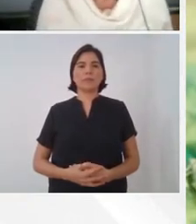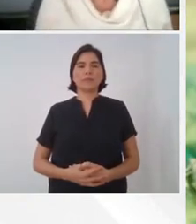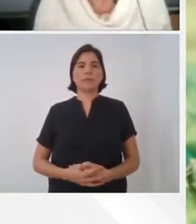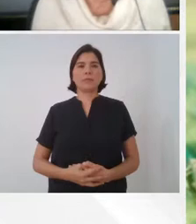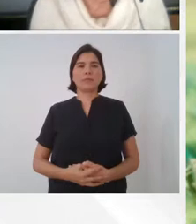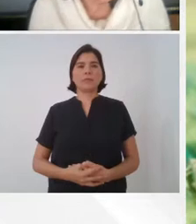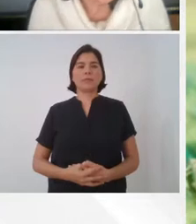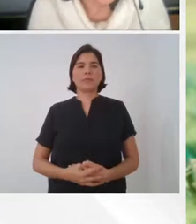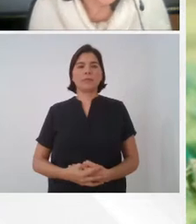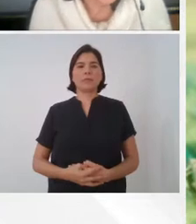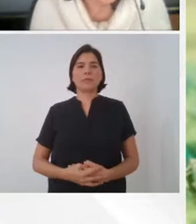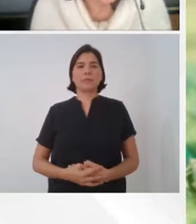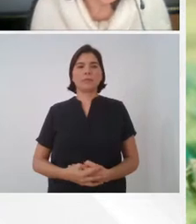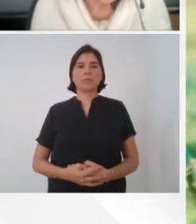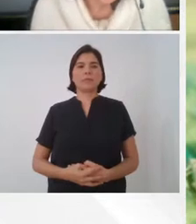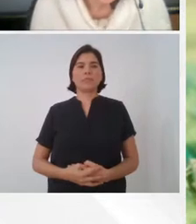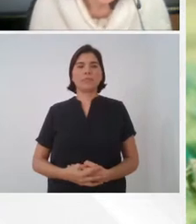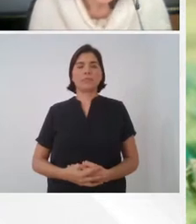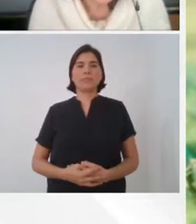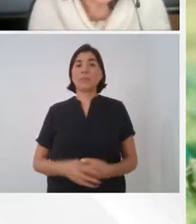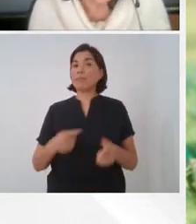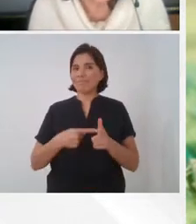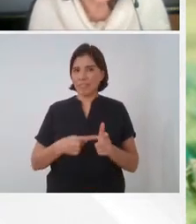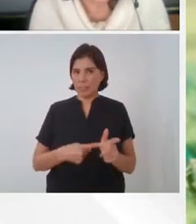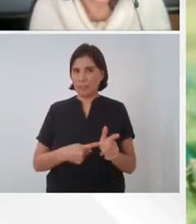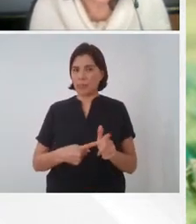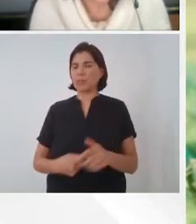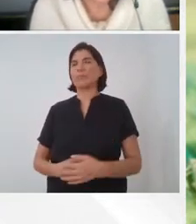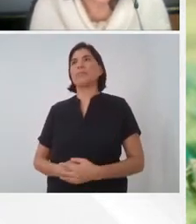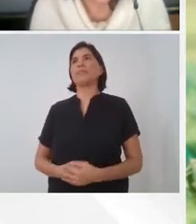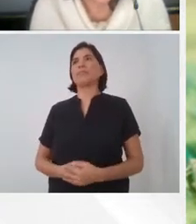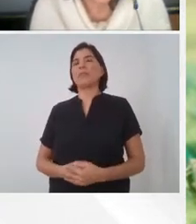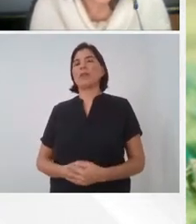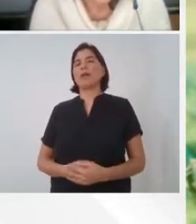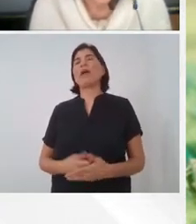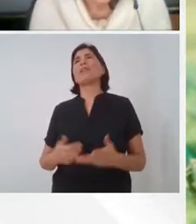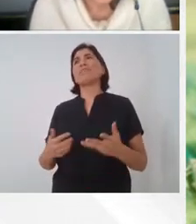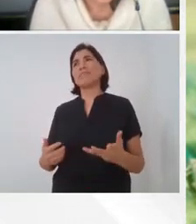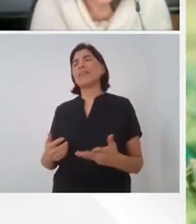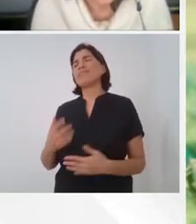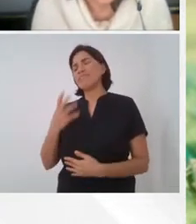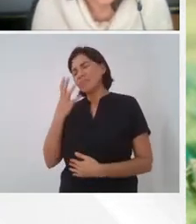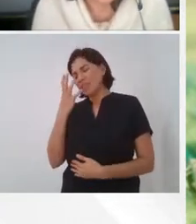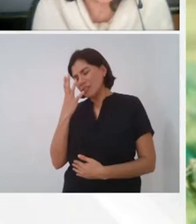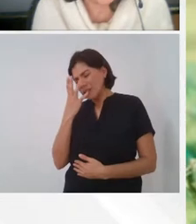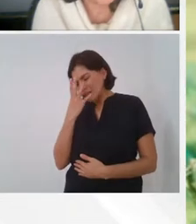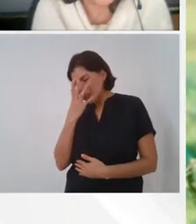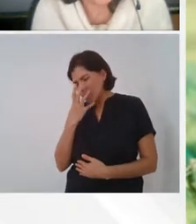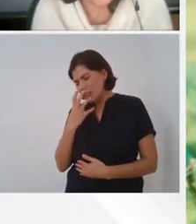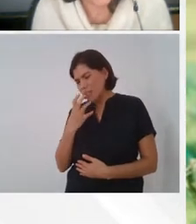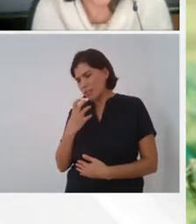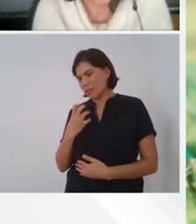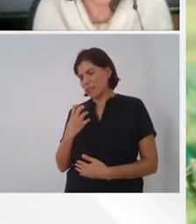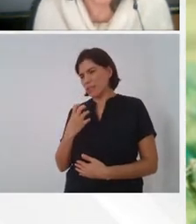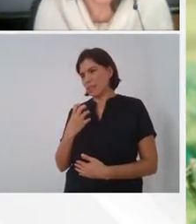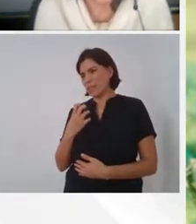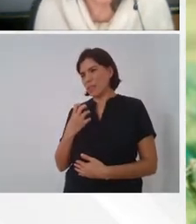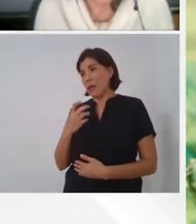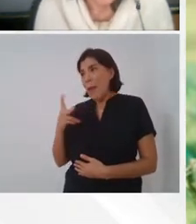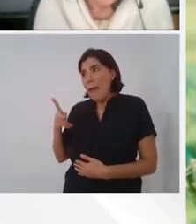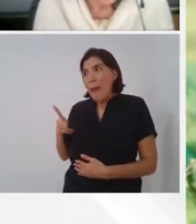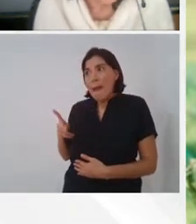Y continuamos. Es algo triste, pero tú tienes los cabellos de color de